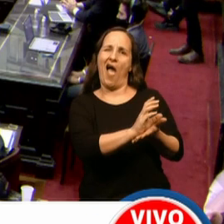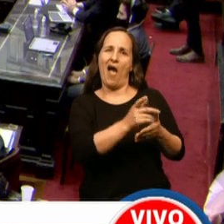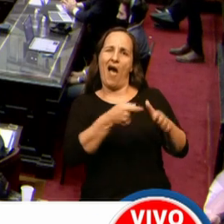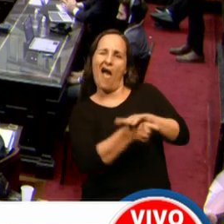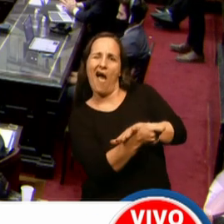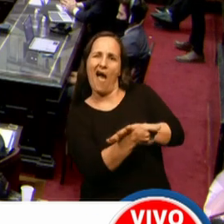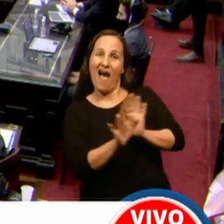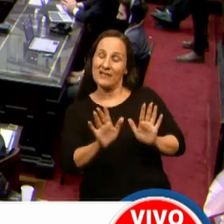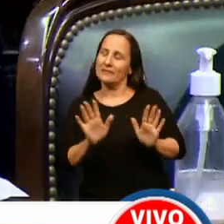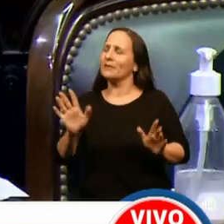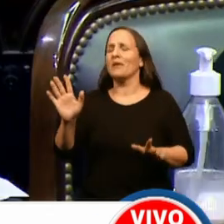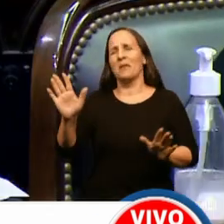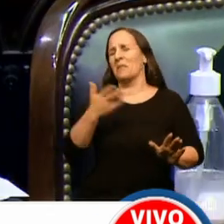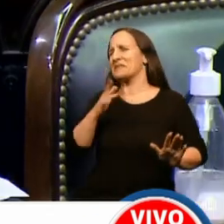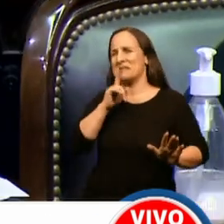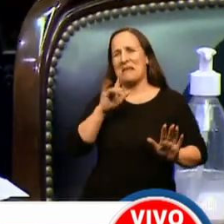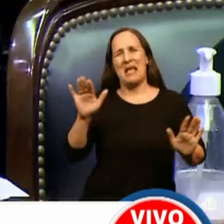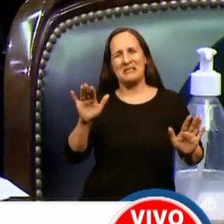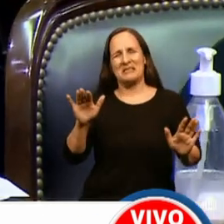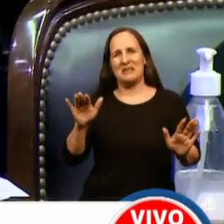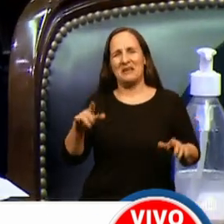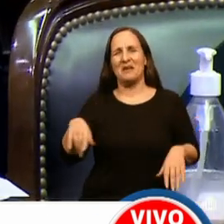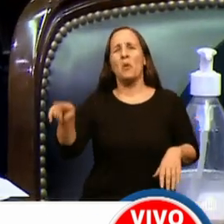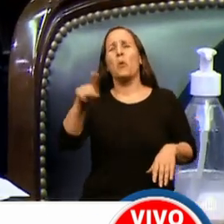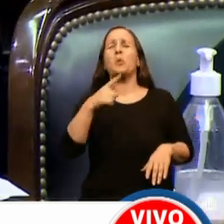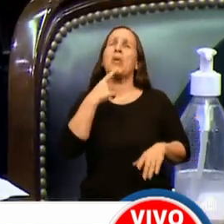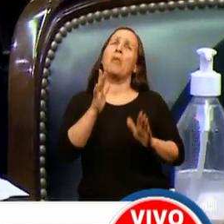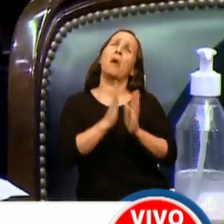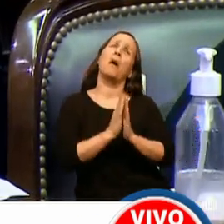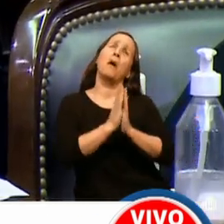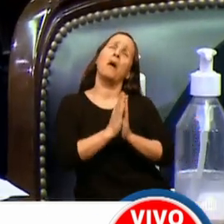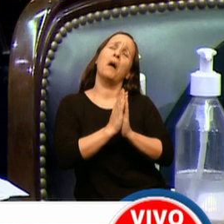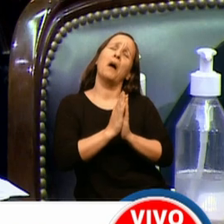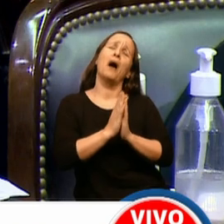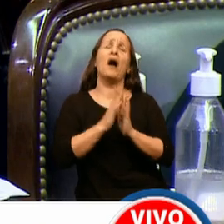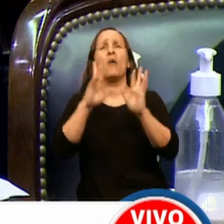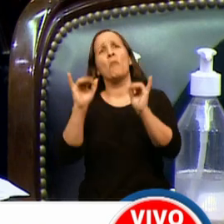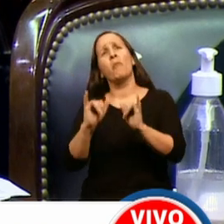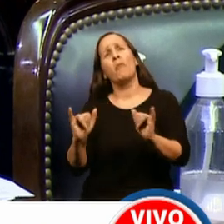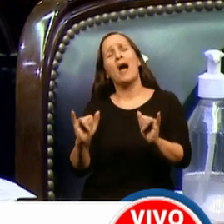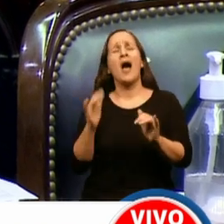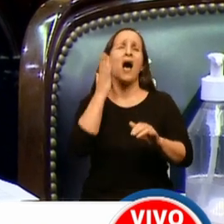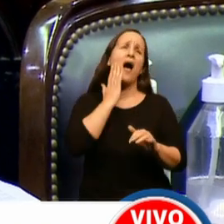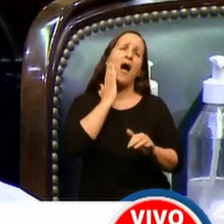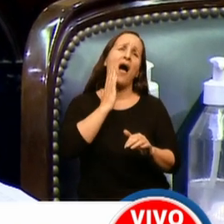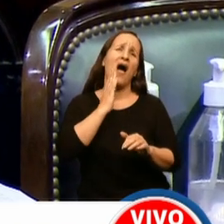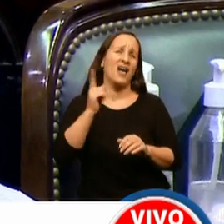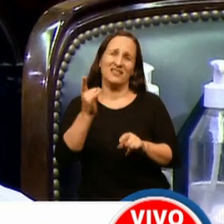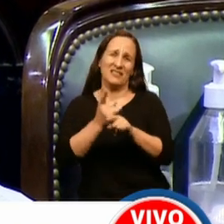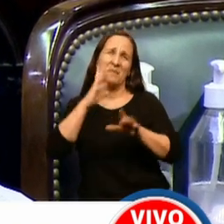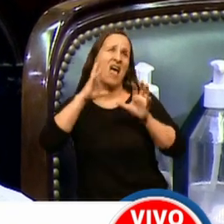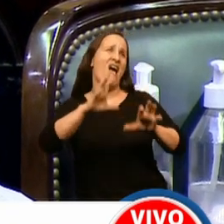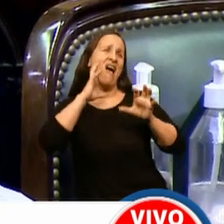por favor ustedes que se hacen los llevaba y que están todo el día en la paz y lo único que hacen es destilar odio